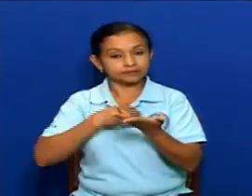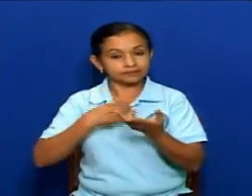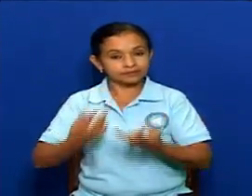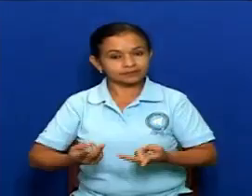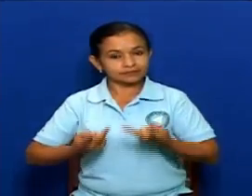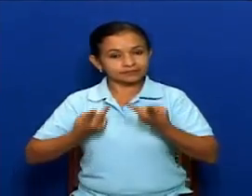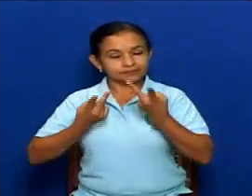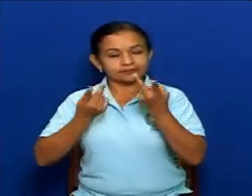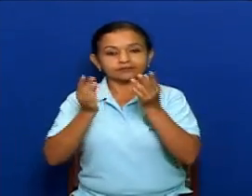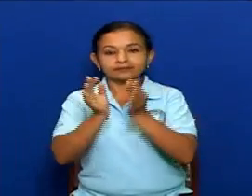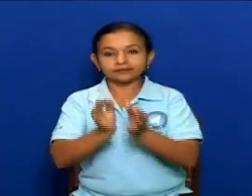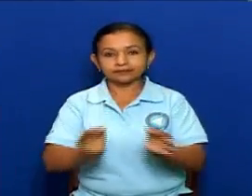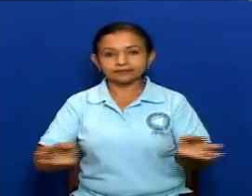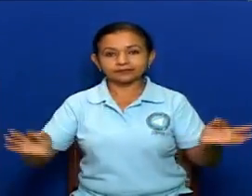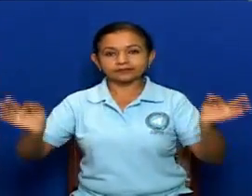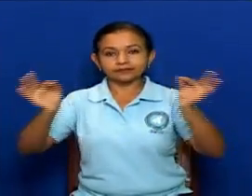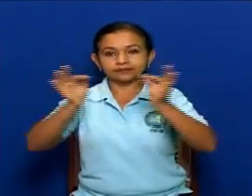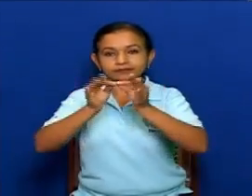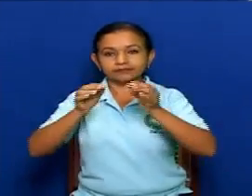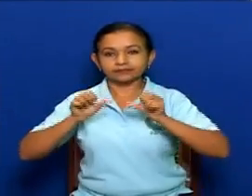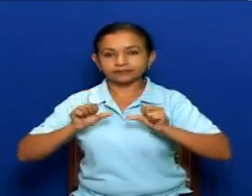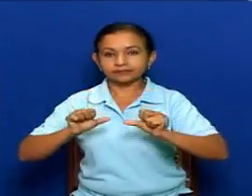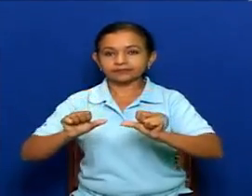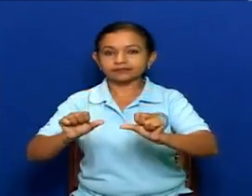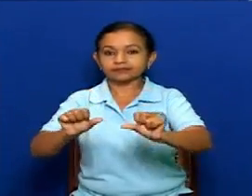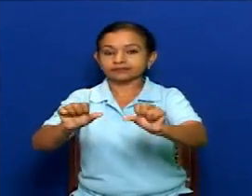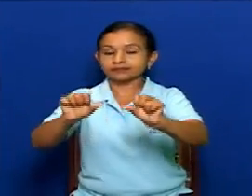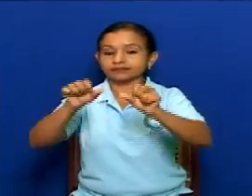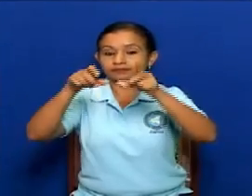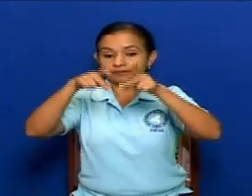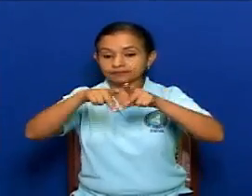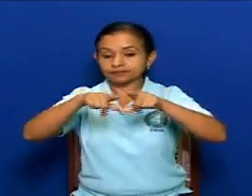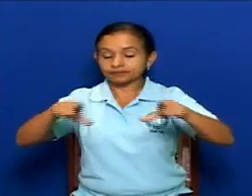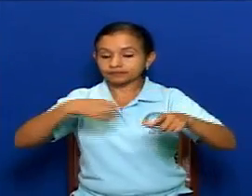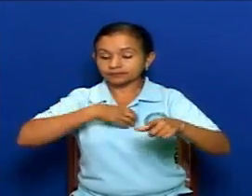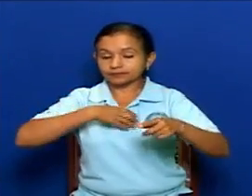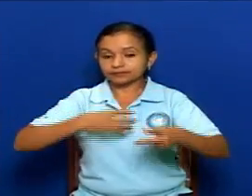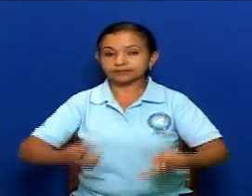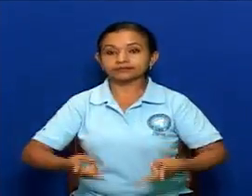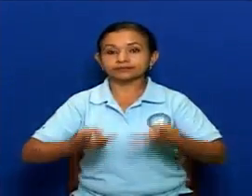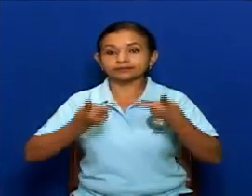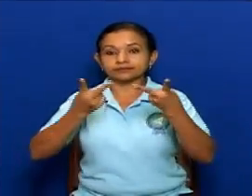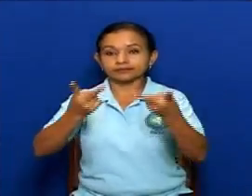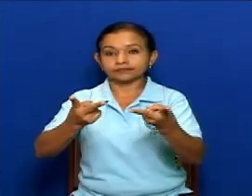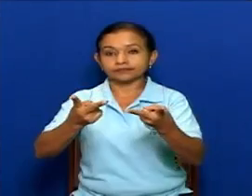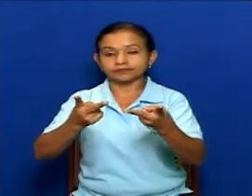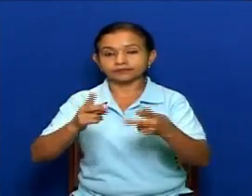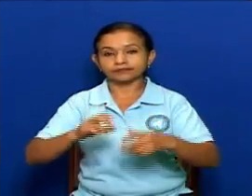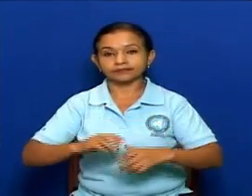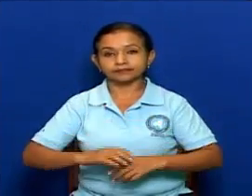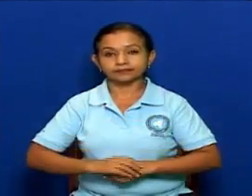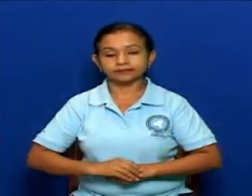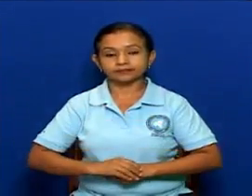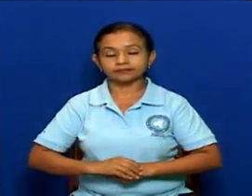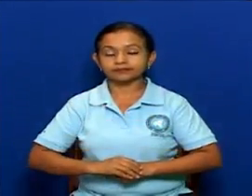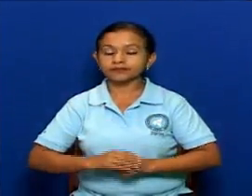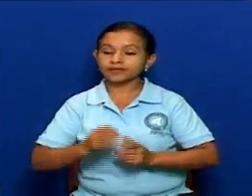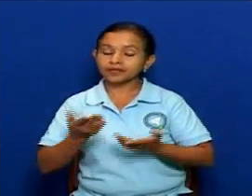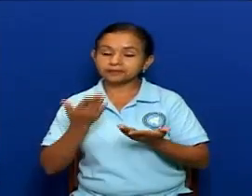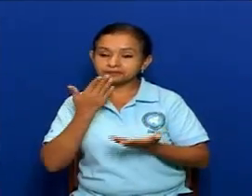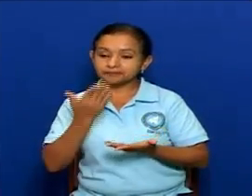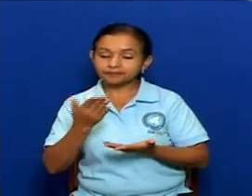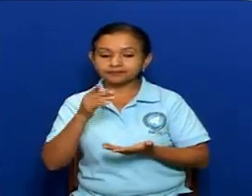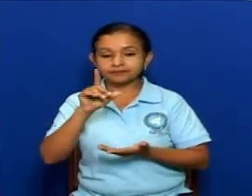supuesto es muy importante para continuar sus planes de vida. Bien, doña